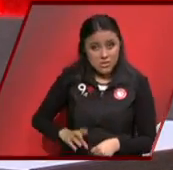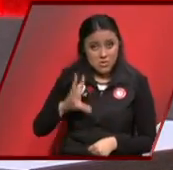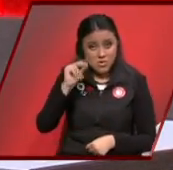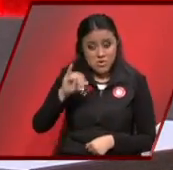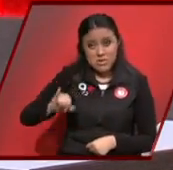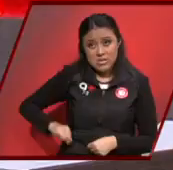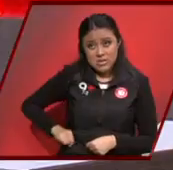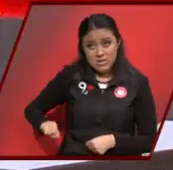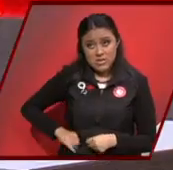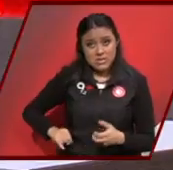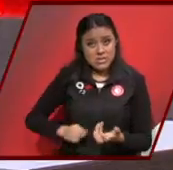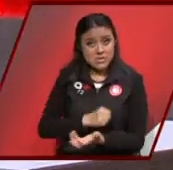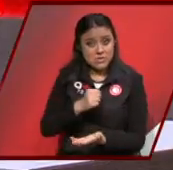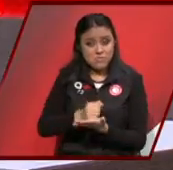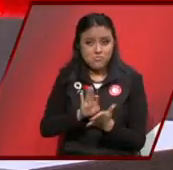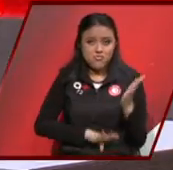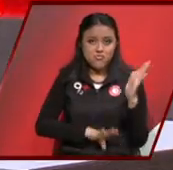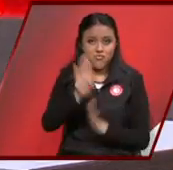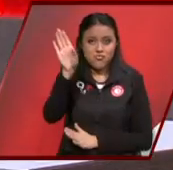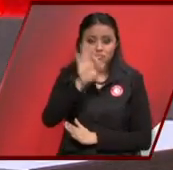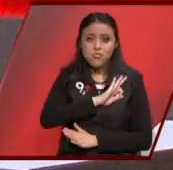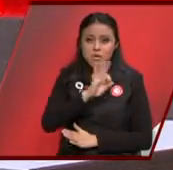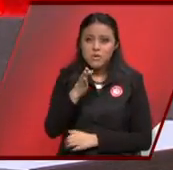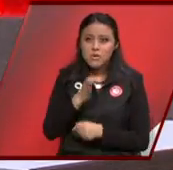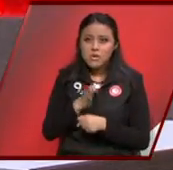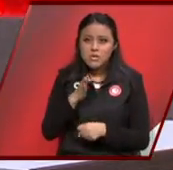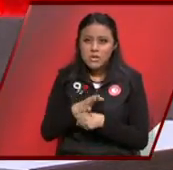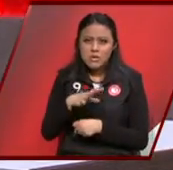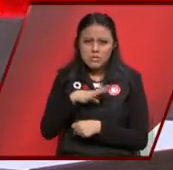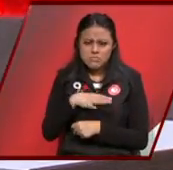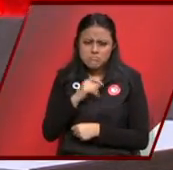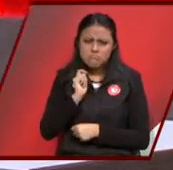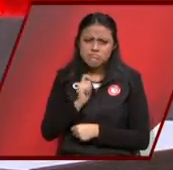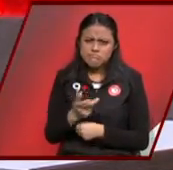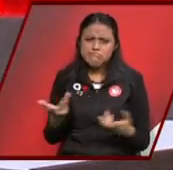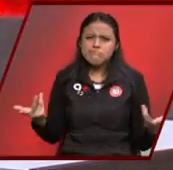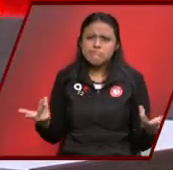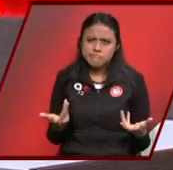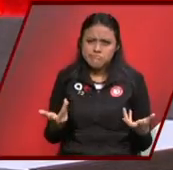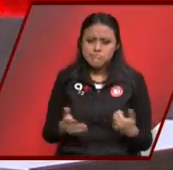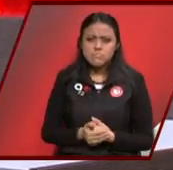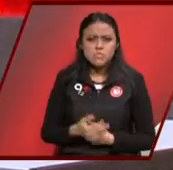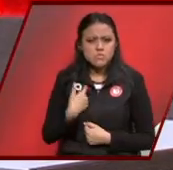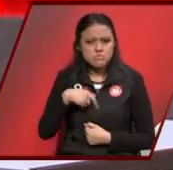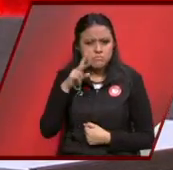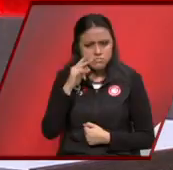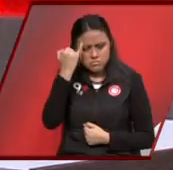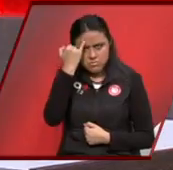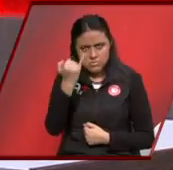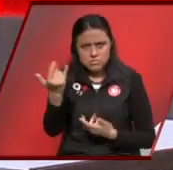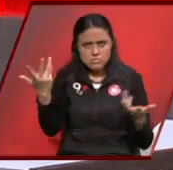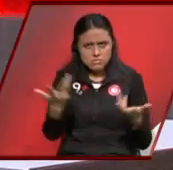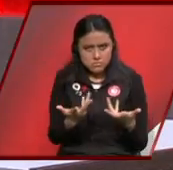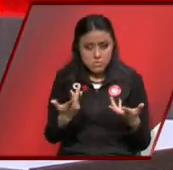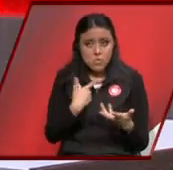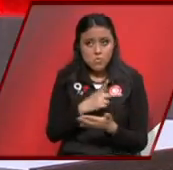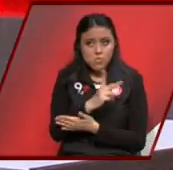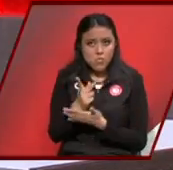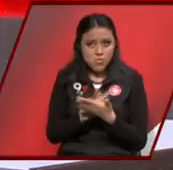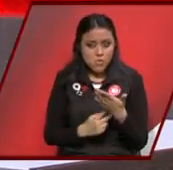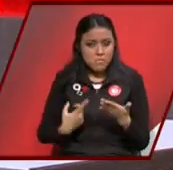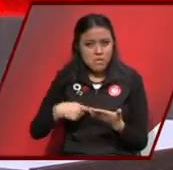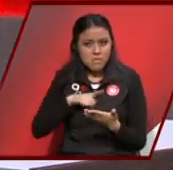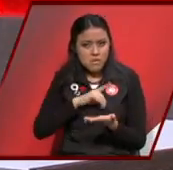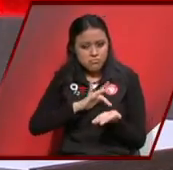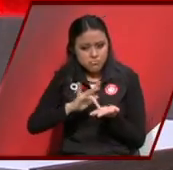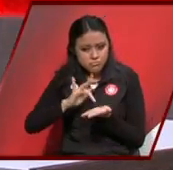ese interés de que esta ciudad salga adelante, tengo el pulso de lo que se requiere. Efectivamente, estoy planteando, por ejemplo, un programa que tiene que